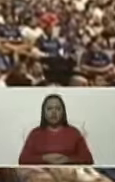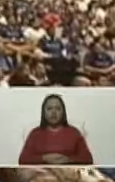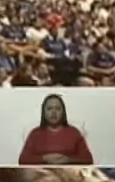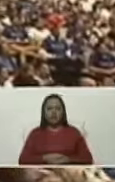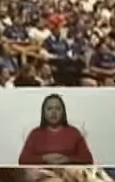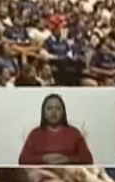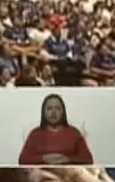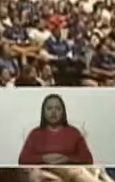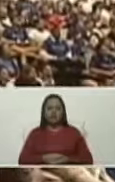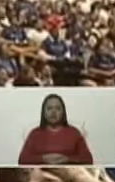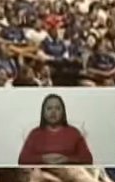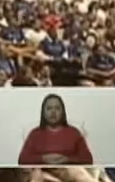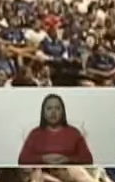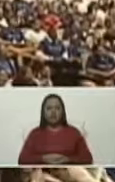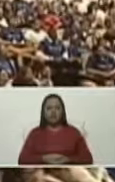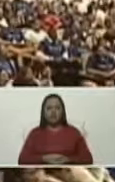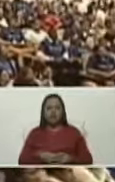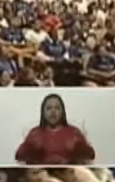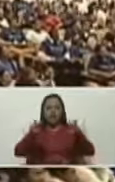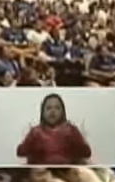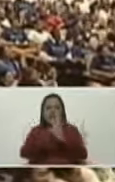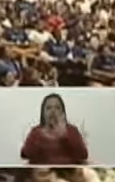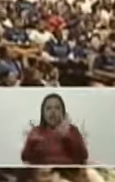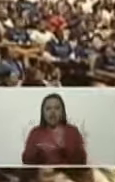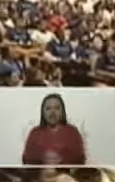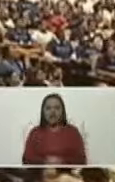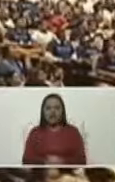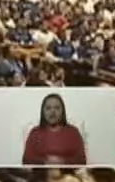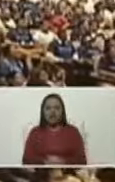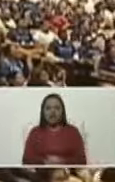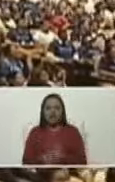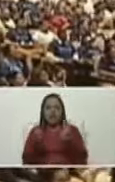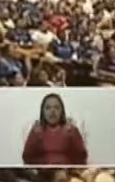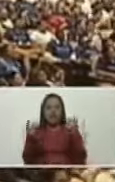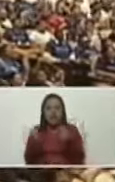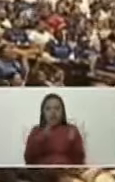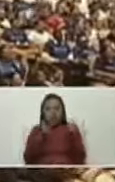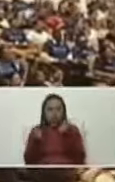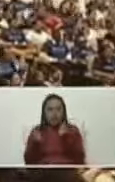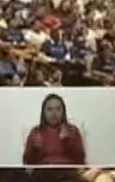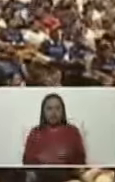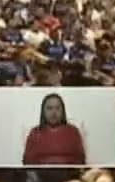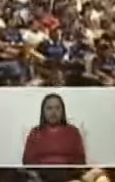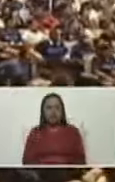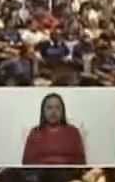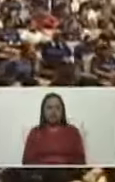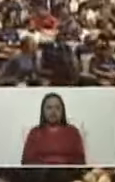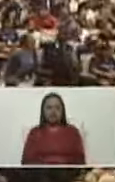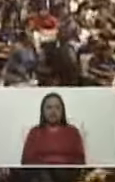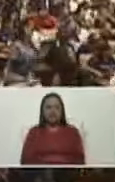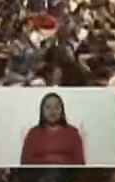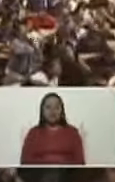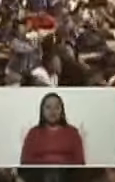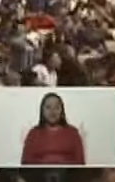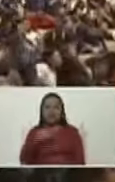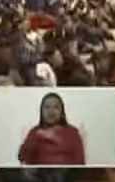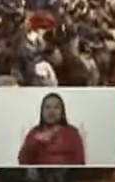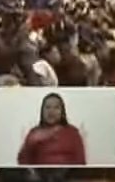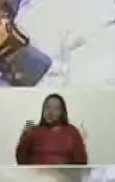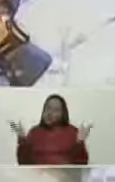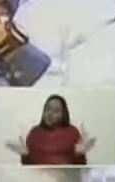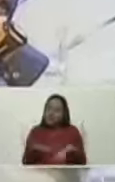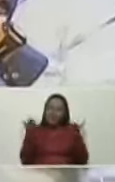Nueva ley para la nueva economía. lo que vamos es para lo